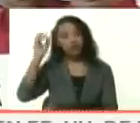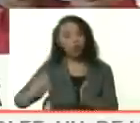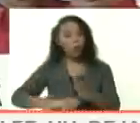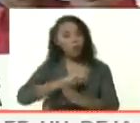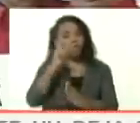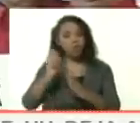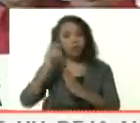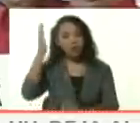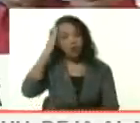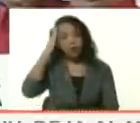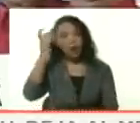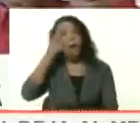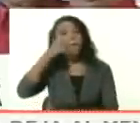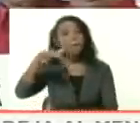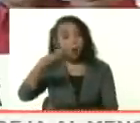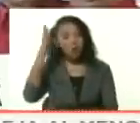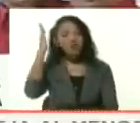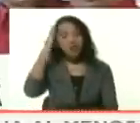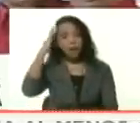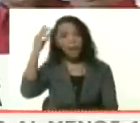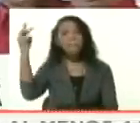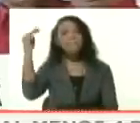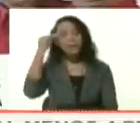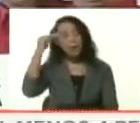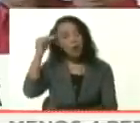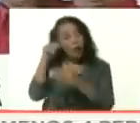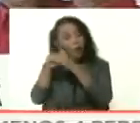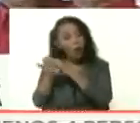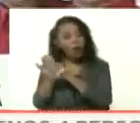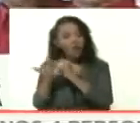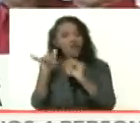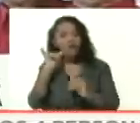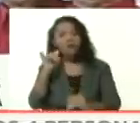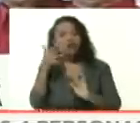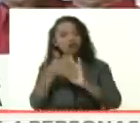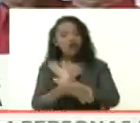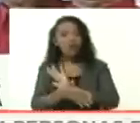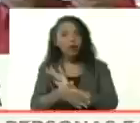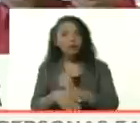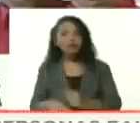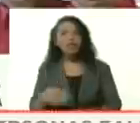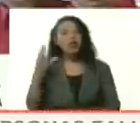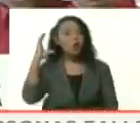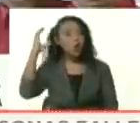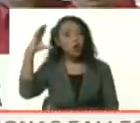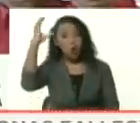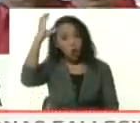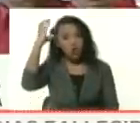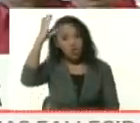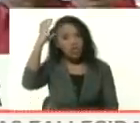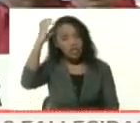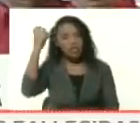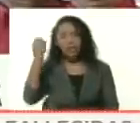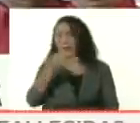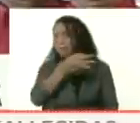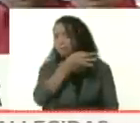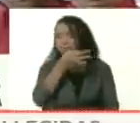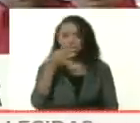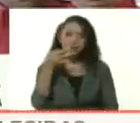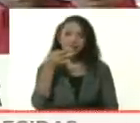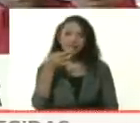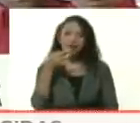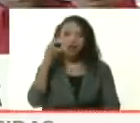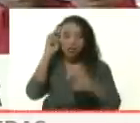pueblo sabe, tiene buena memoria, el pueblo es vanguardia, una conciencia extraordinaria y hay